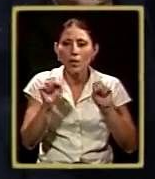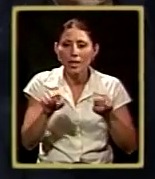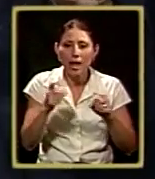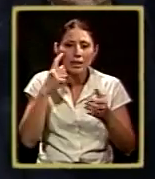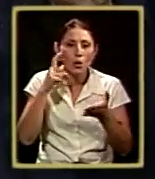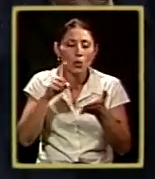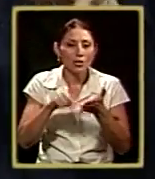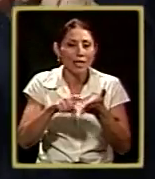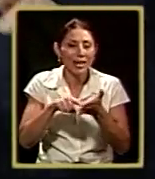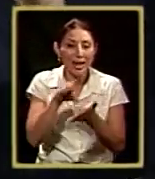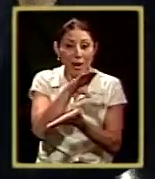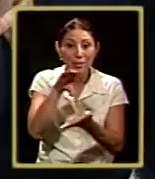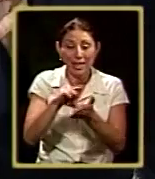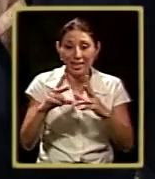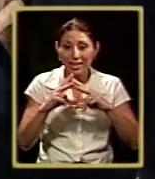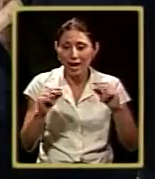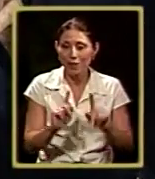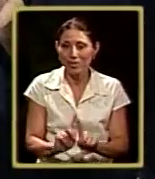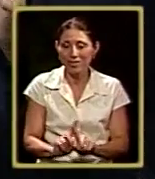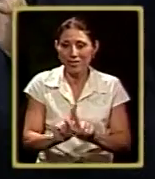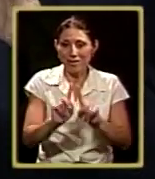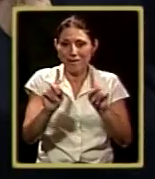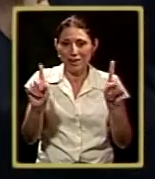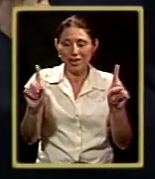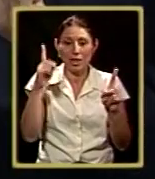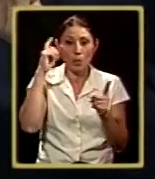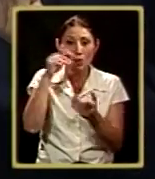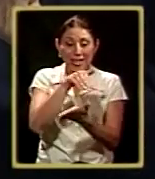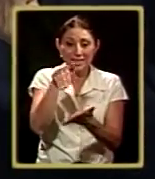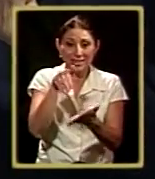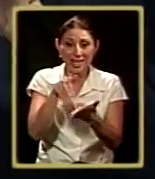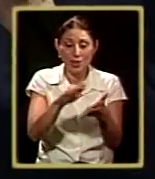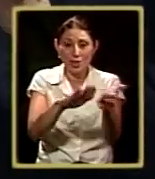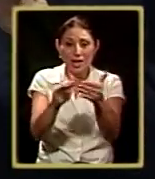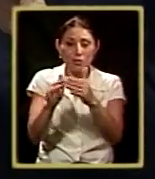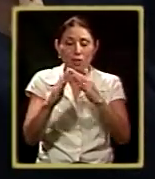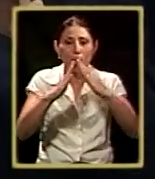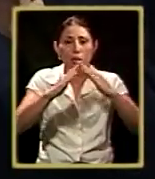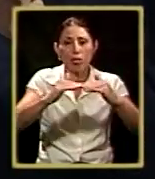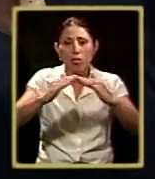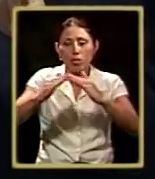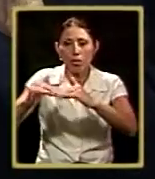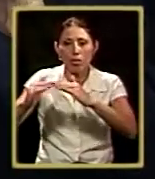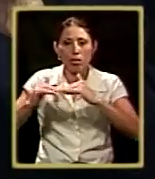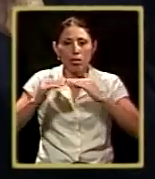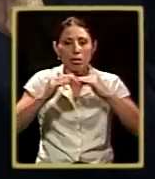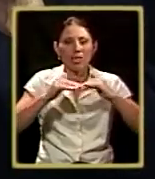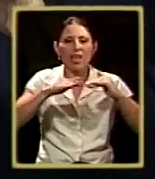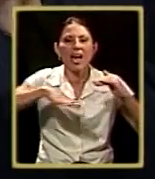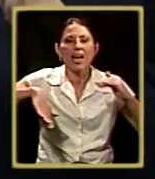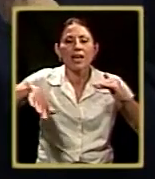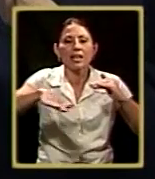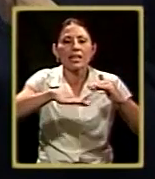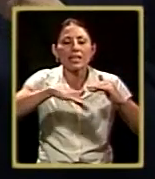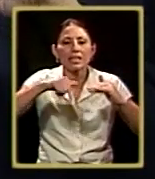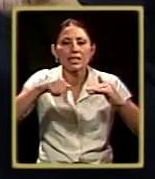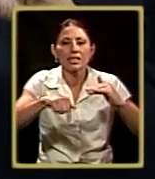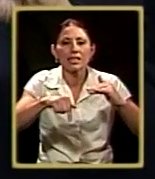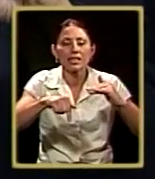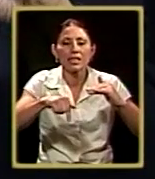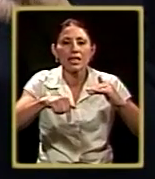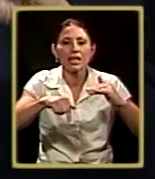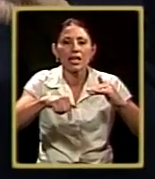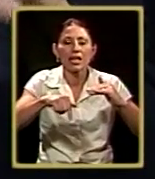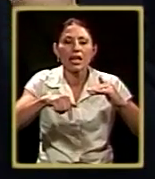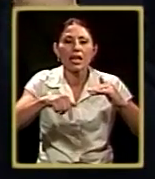otra Managua porque el centro de la ciudad se cayó y en la ciudad lo que quedaba era la pirámide